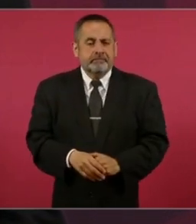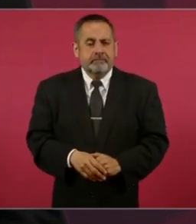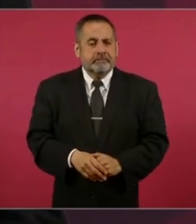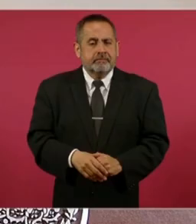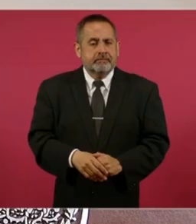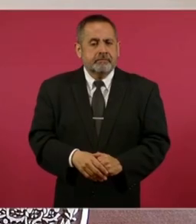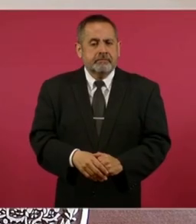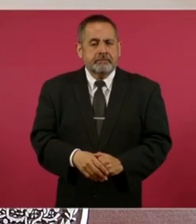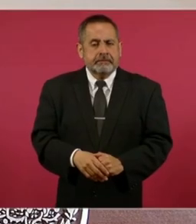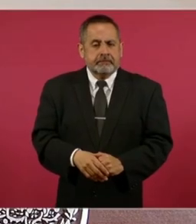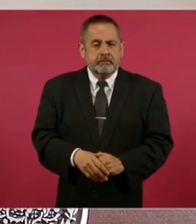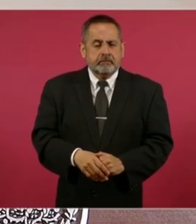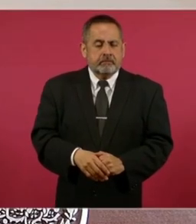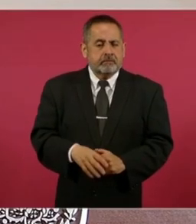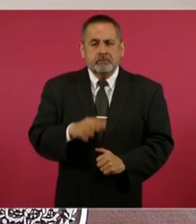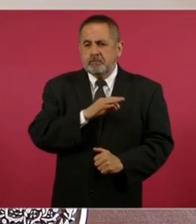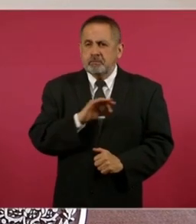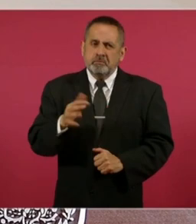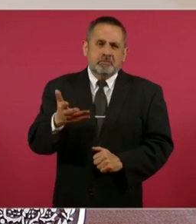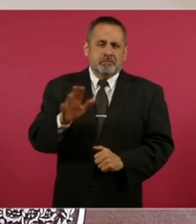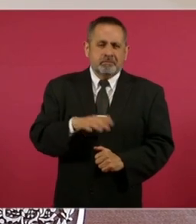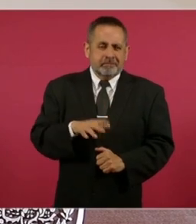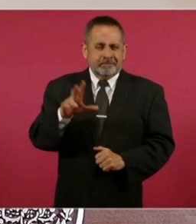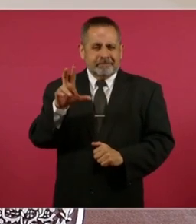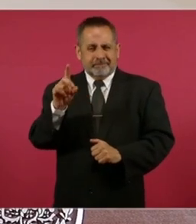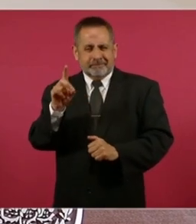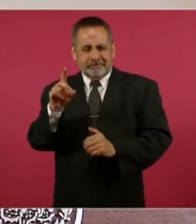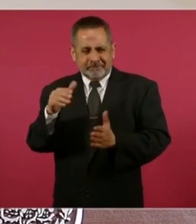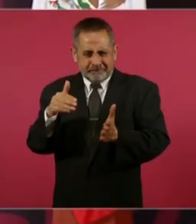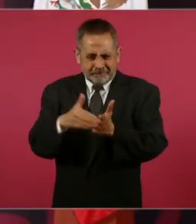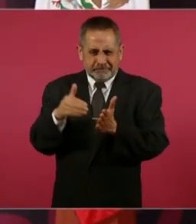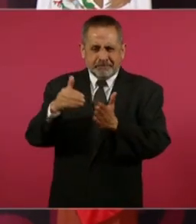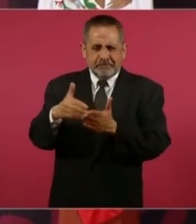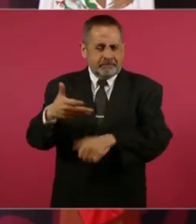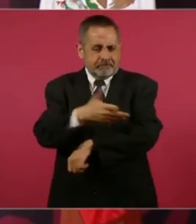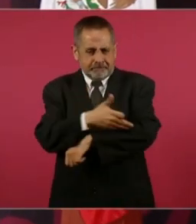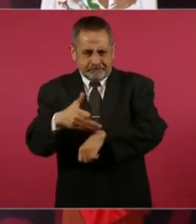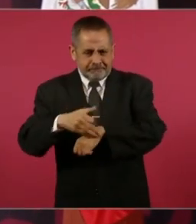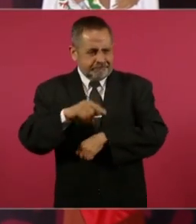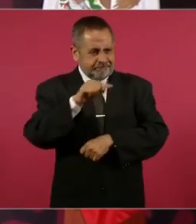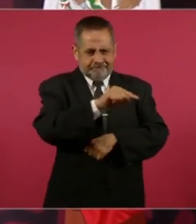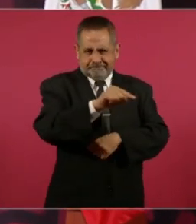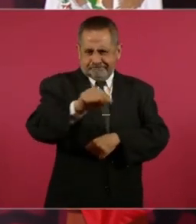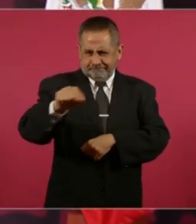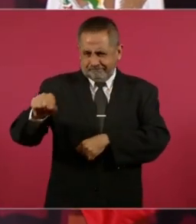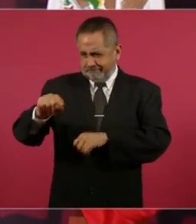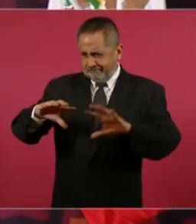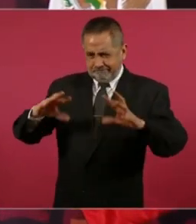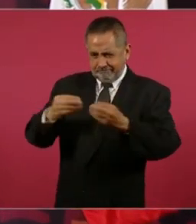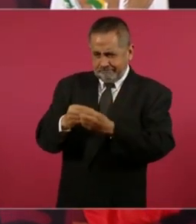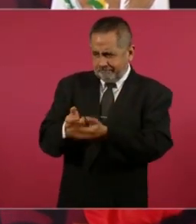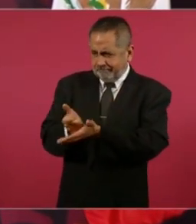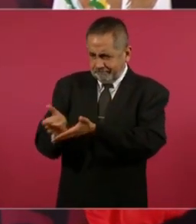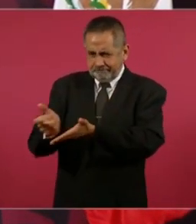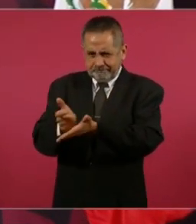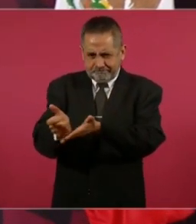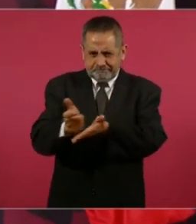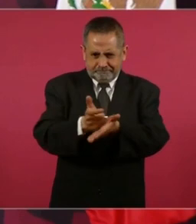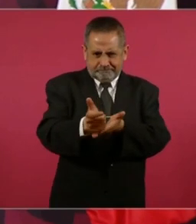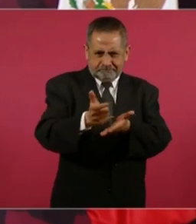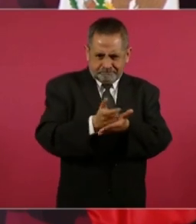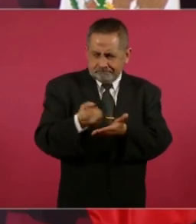sucedido alrededor de 30 millones de familias que